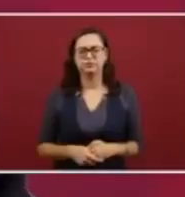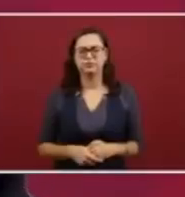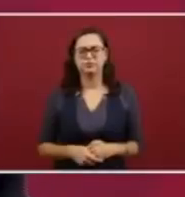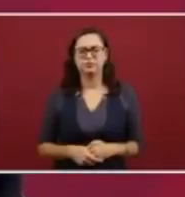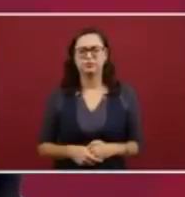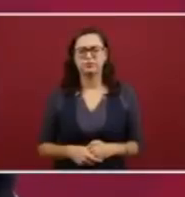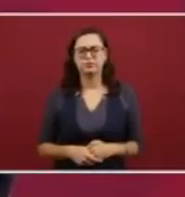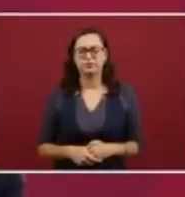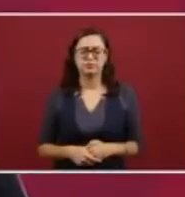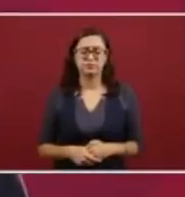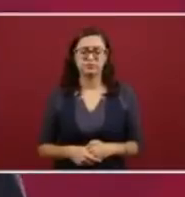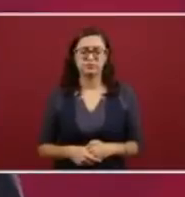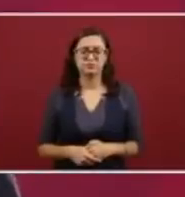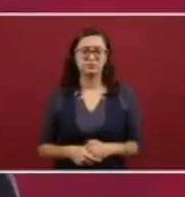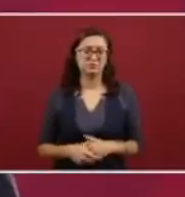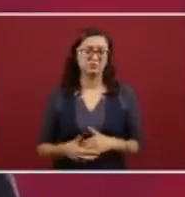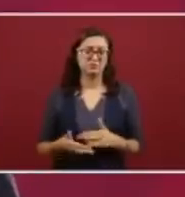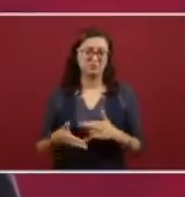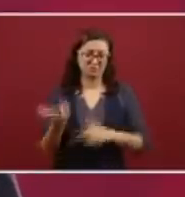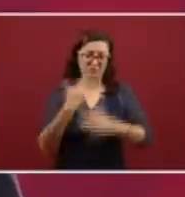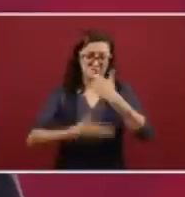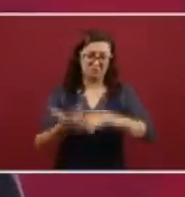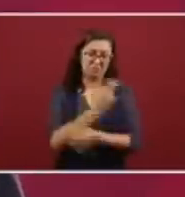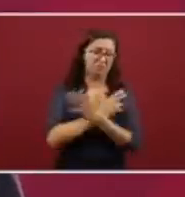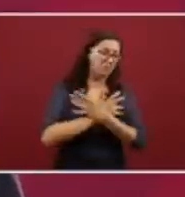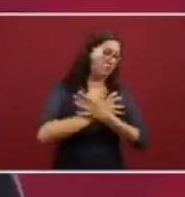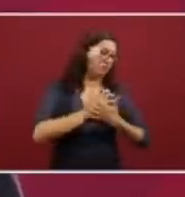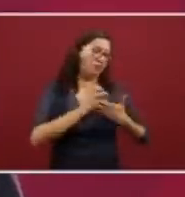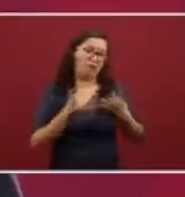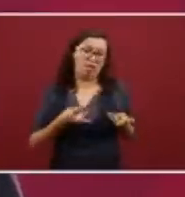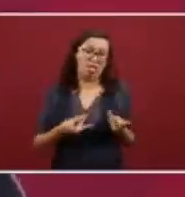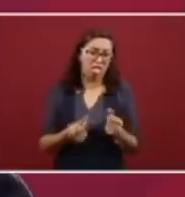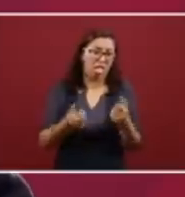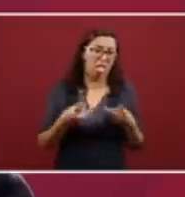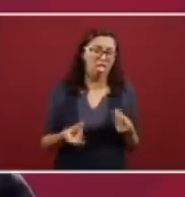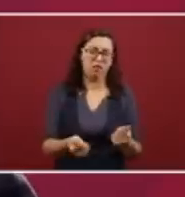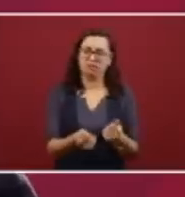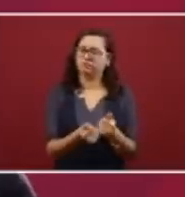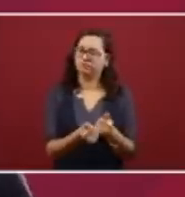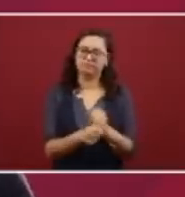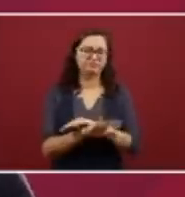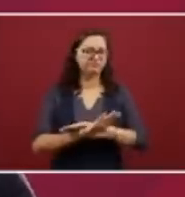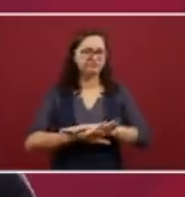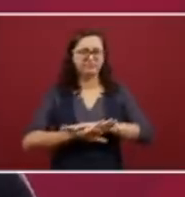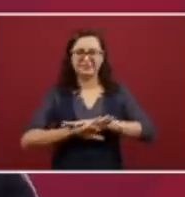a esos excesos este